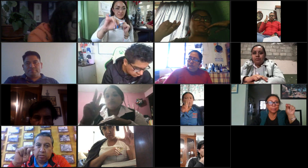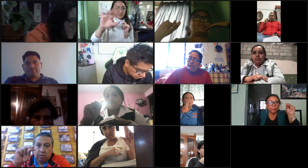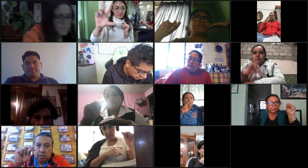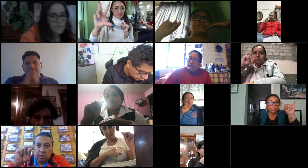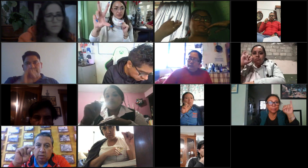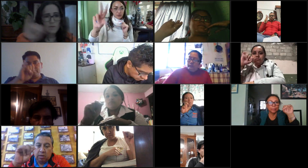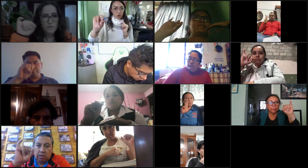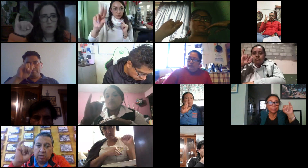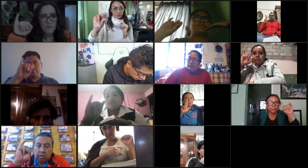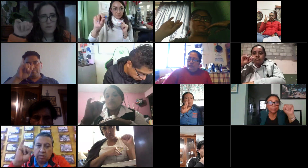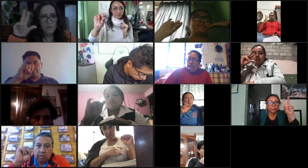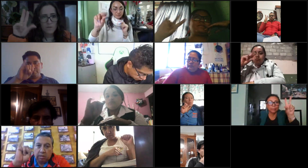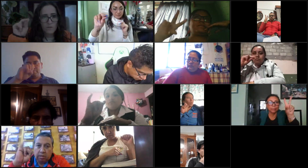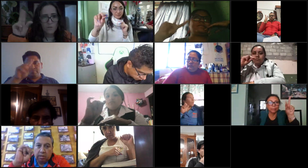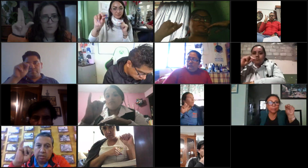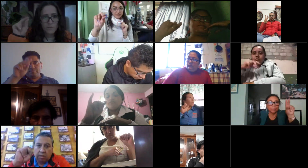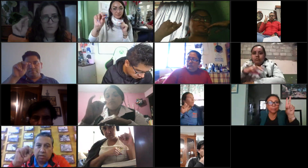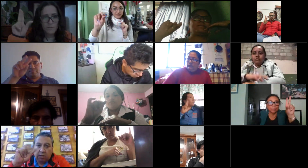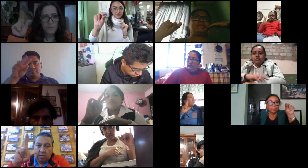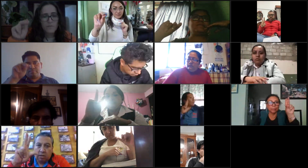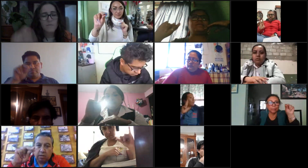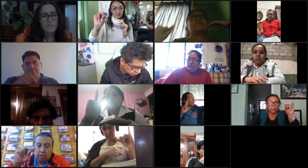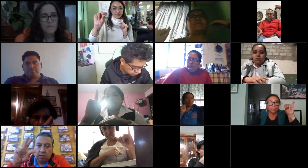¿Sí? No.